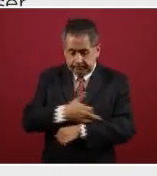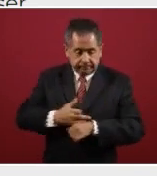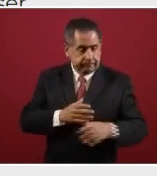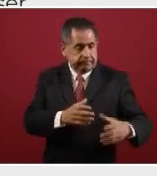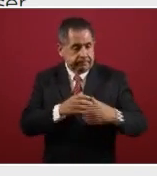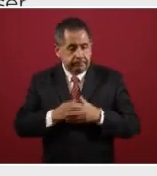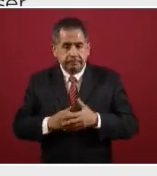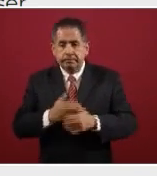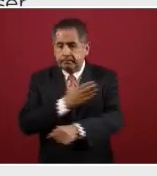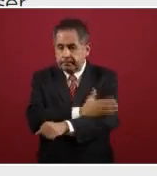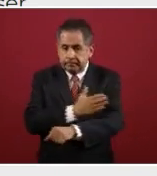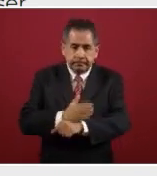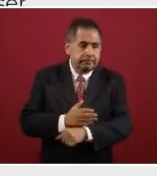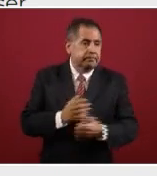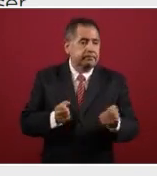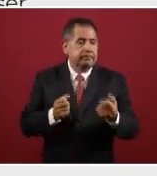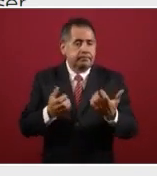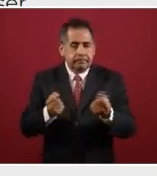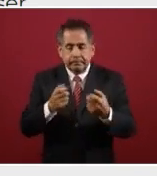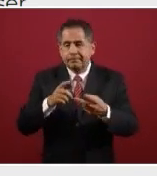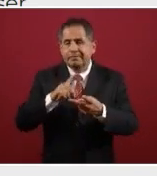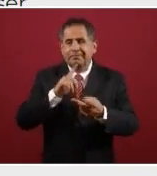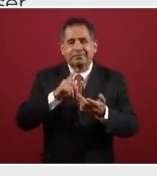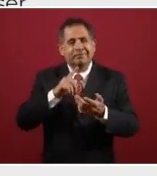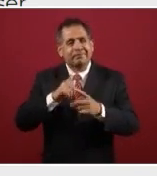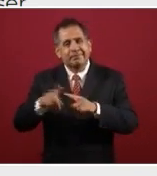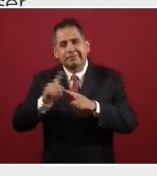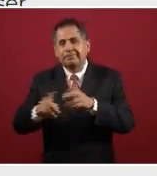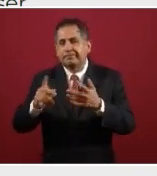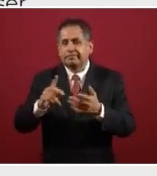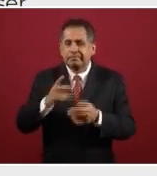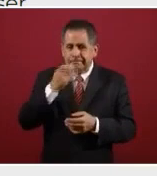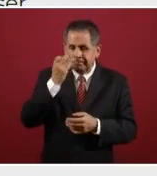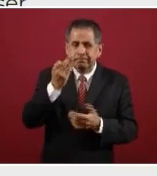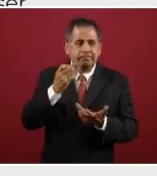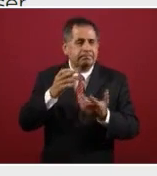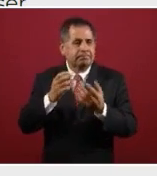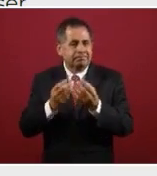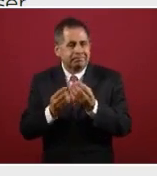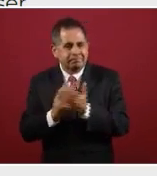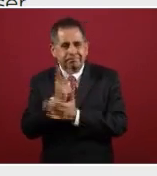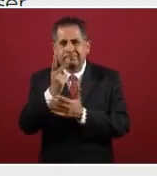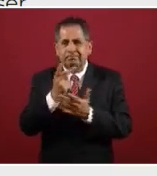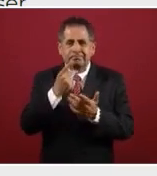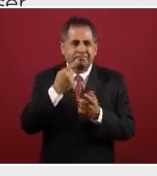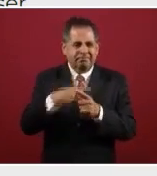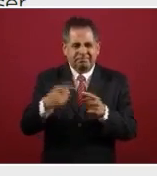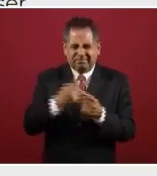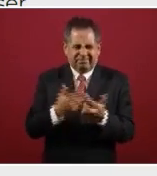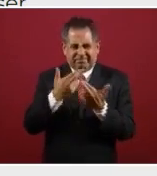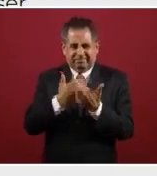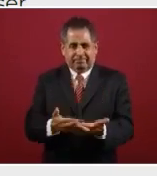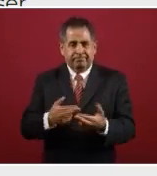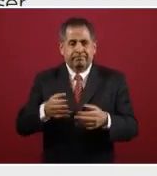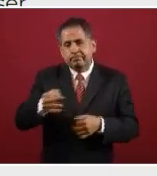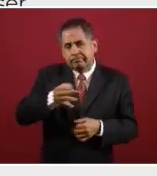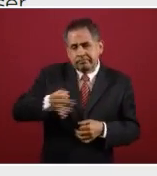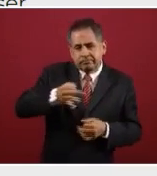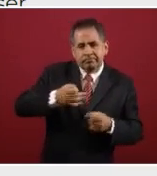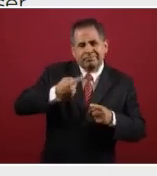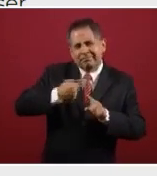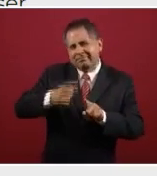leña, de especies, de algunas frutas, de algunas hortalizas, de forraje, de granos, de flores de